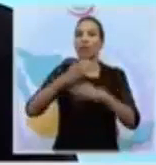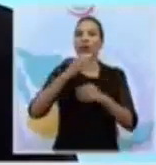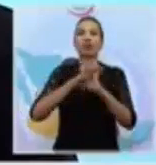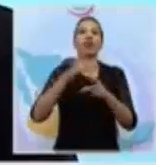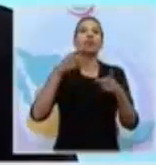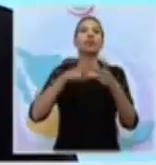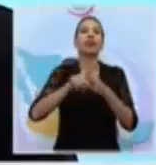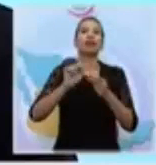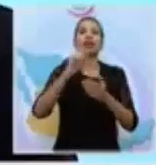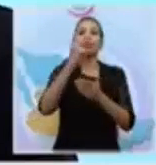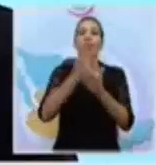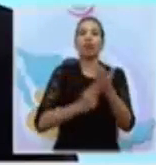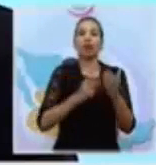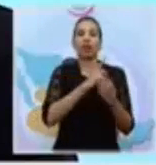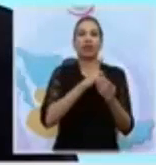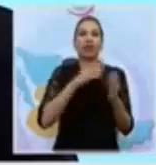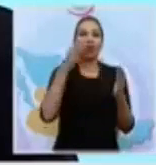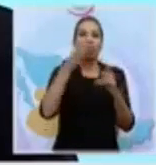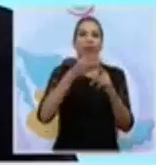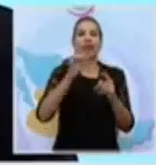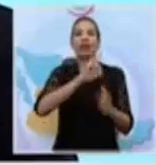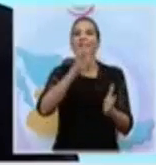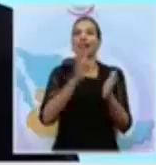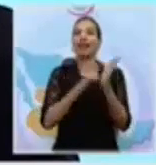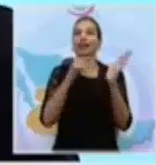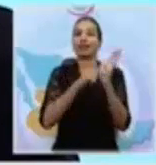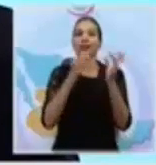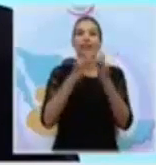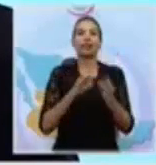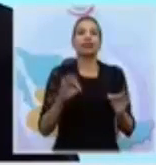en marcha un programa estipulado en la legislación